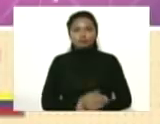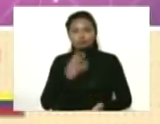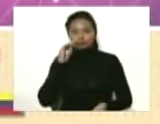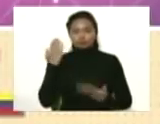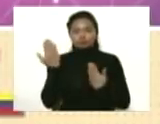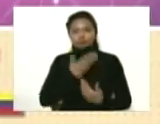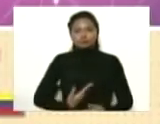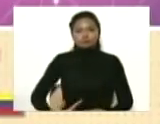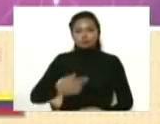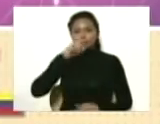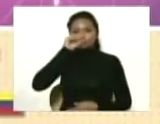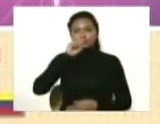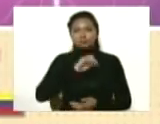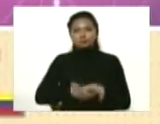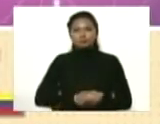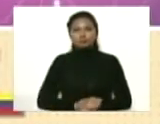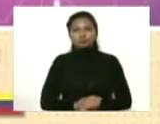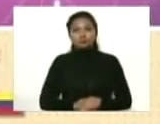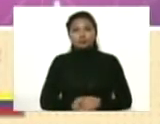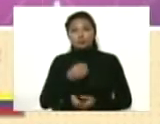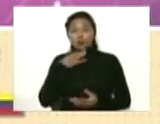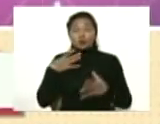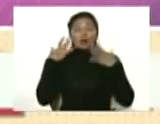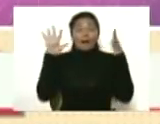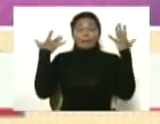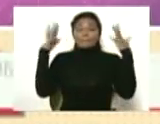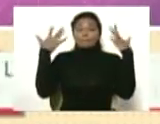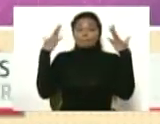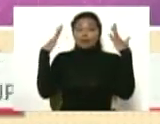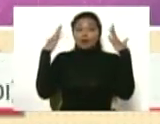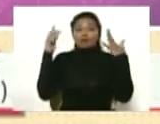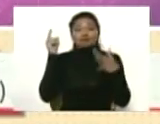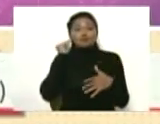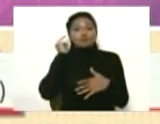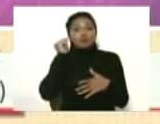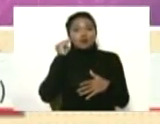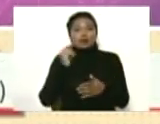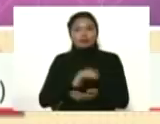Adelante, mi comandante en jefe. Bueno, un gran aplauso a estas mujeres.